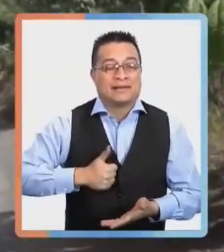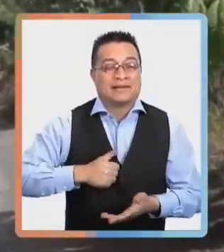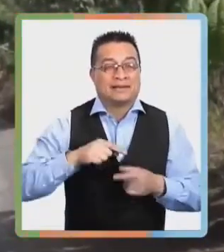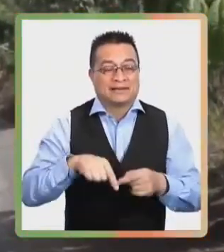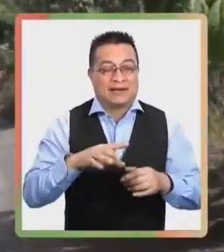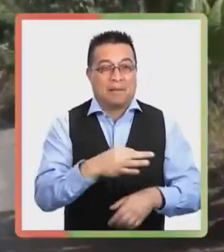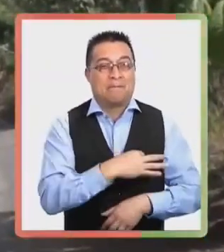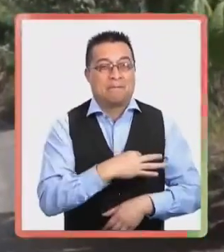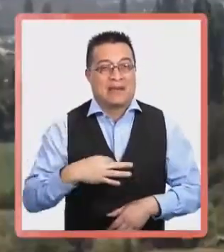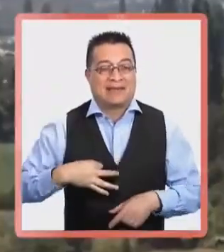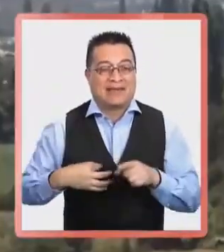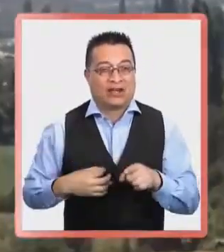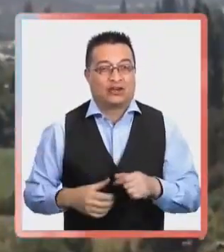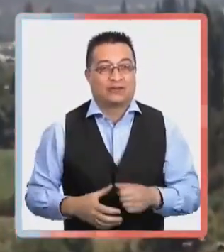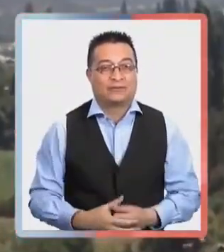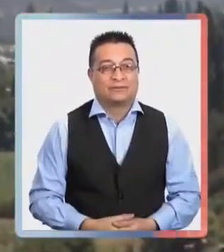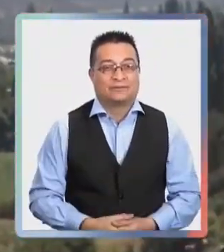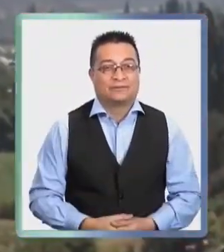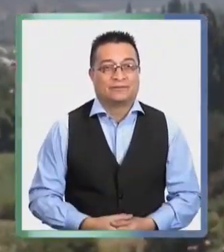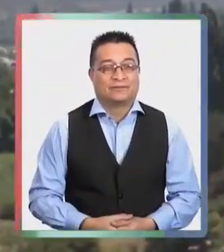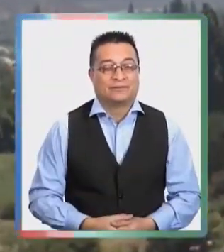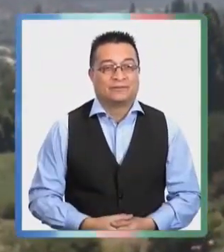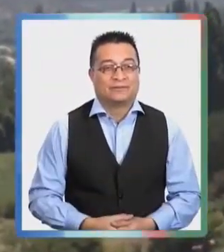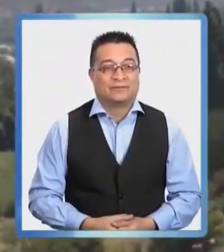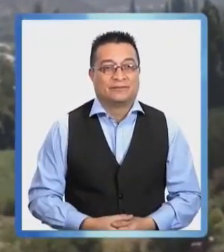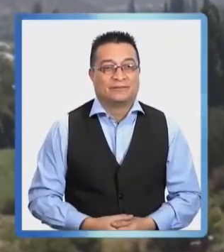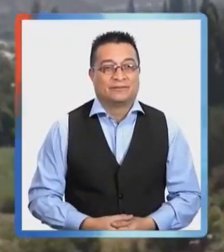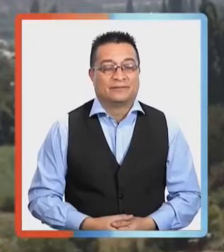las reparticiones de este ministerio.